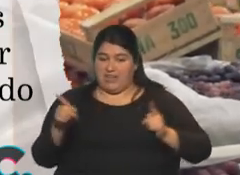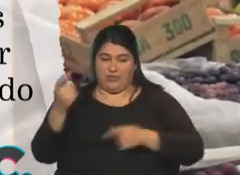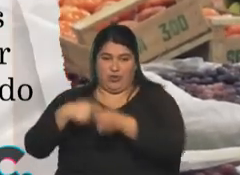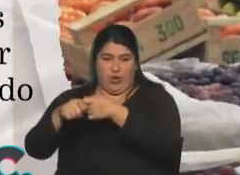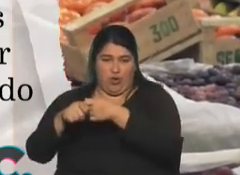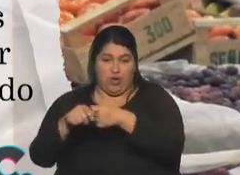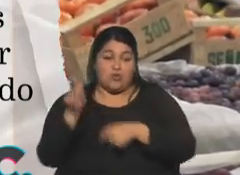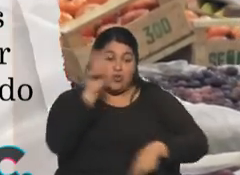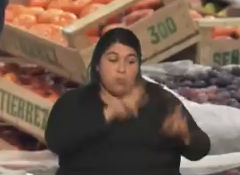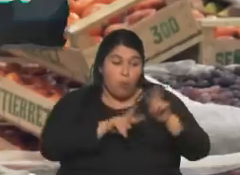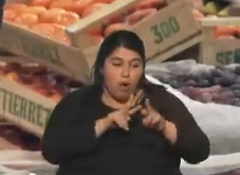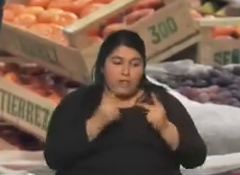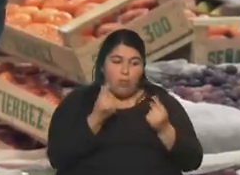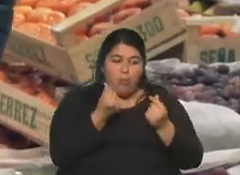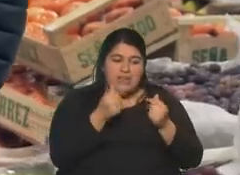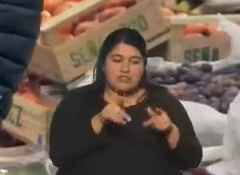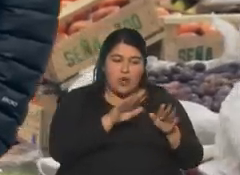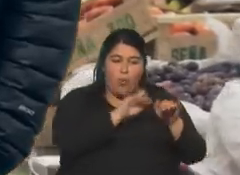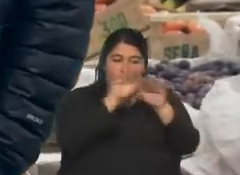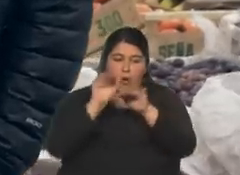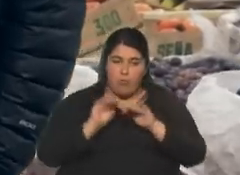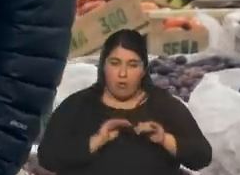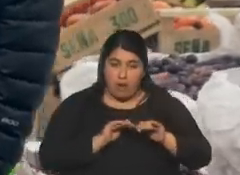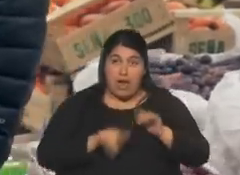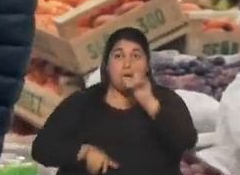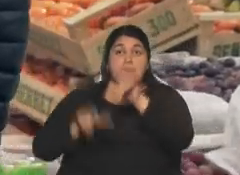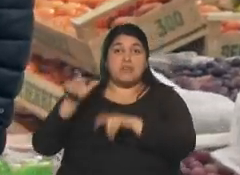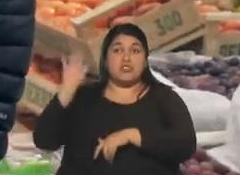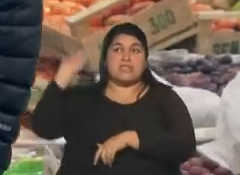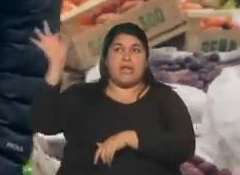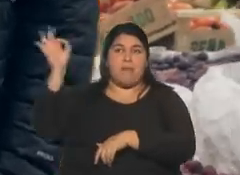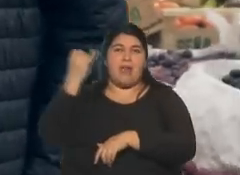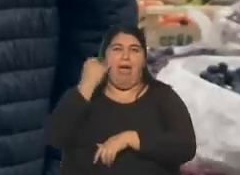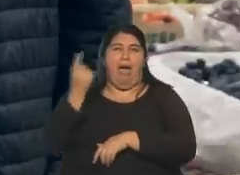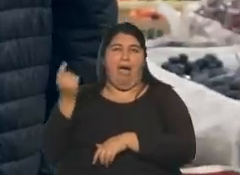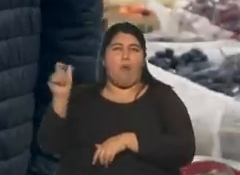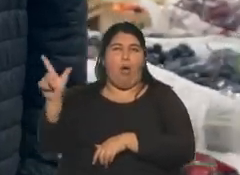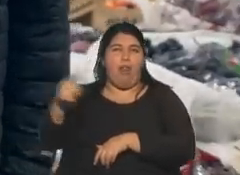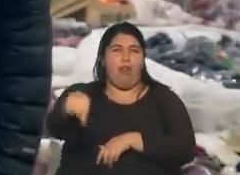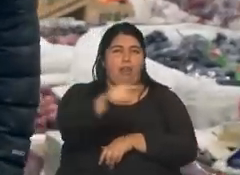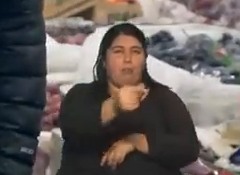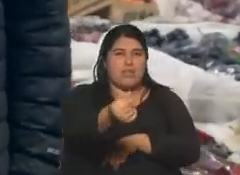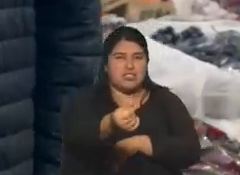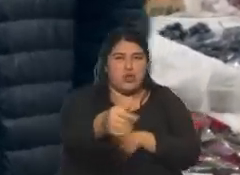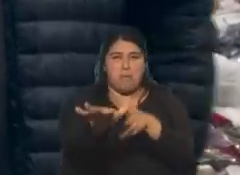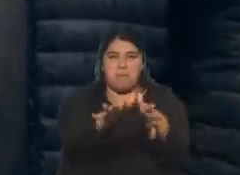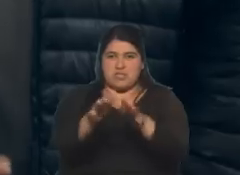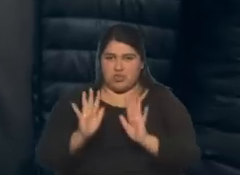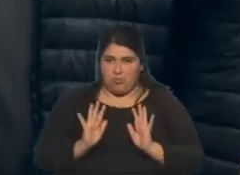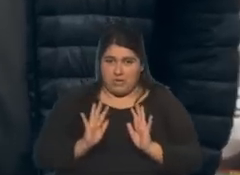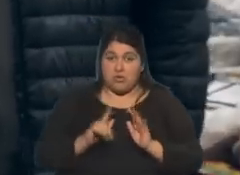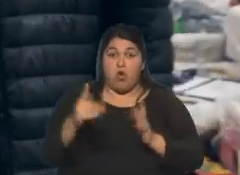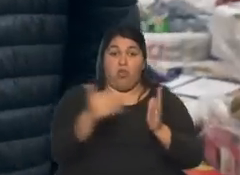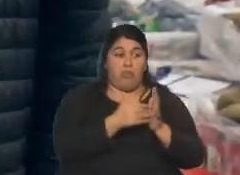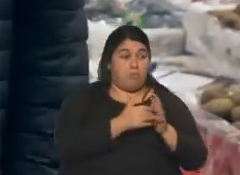de referencia. Claro. ¿Sí? Entonces los vecinos y las vecinas puedan saber, bueno, cuánto es lo que racionalmente, en base a lo que recibe